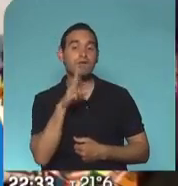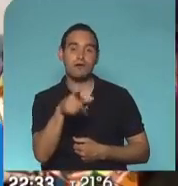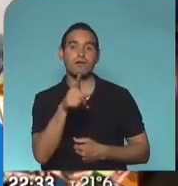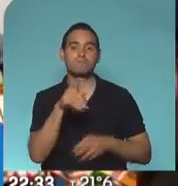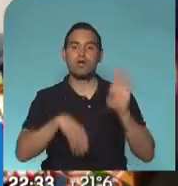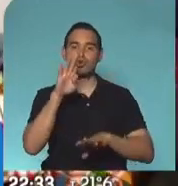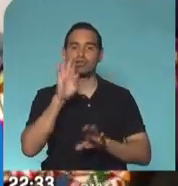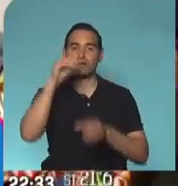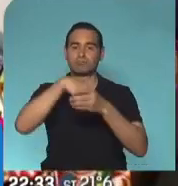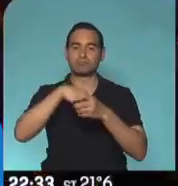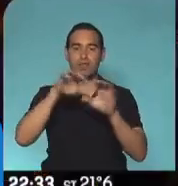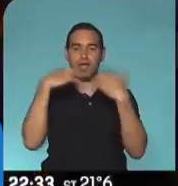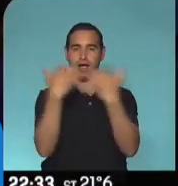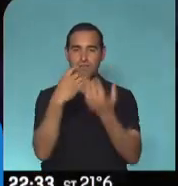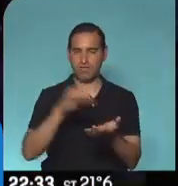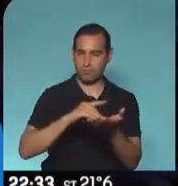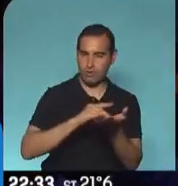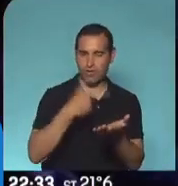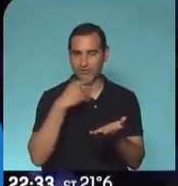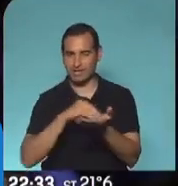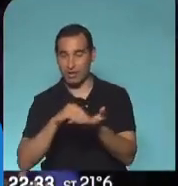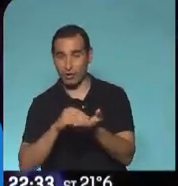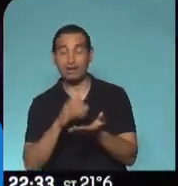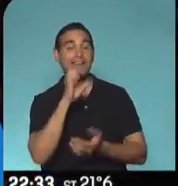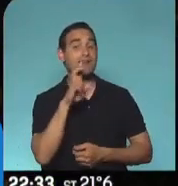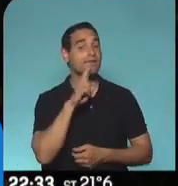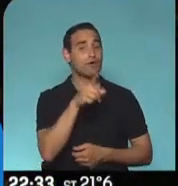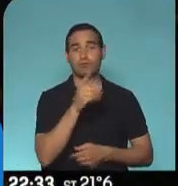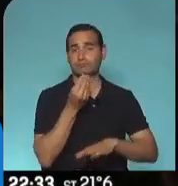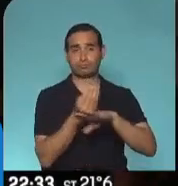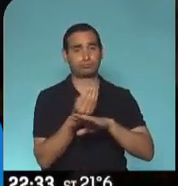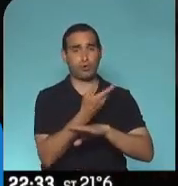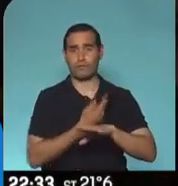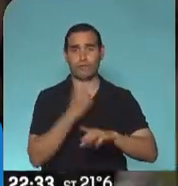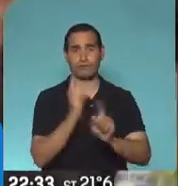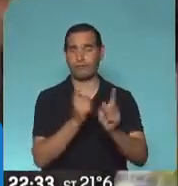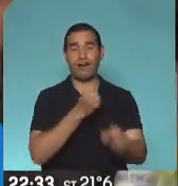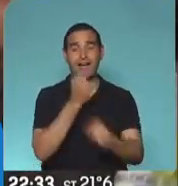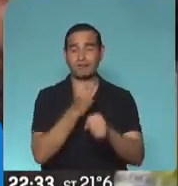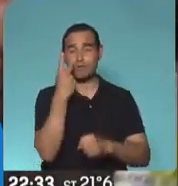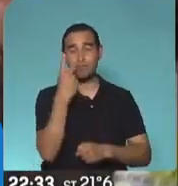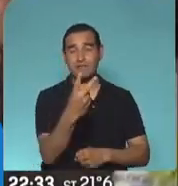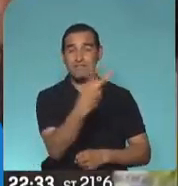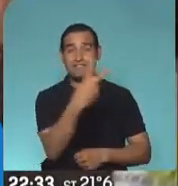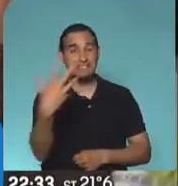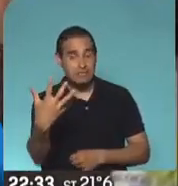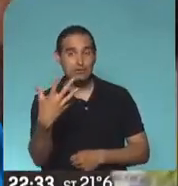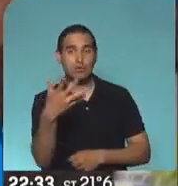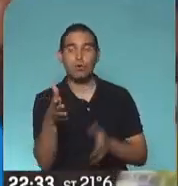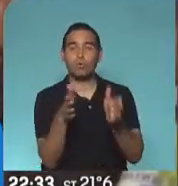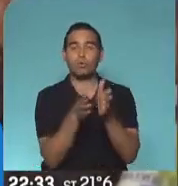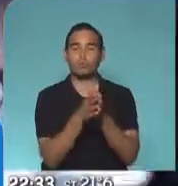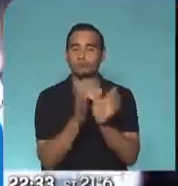de Diputados y Senadores. Morales seguirá así gobernando hasta 2025 con su gran aliado,